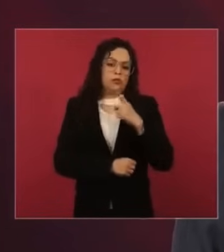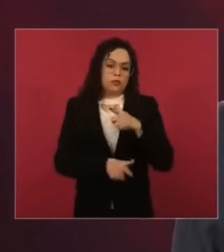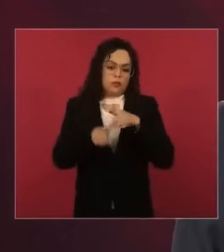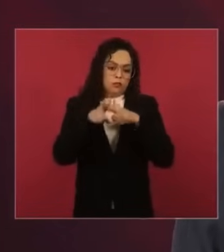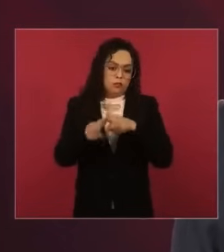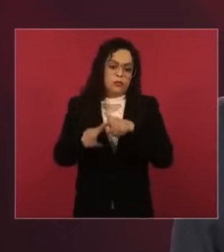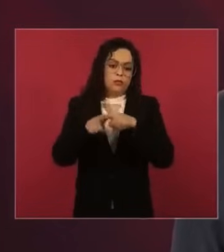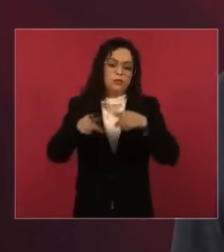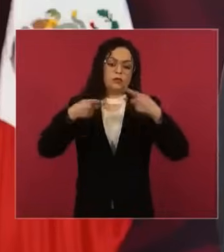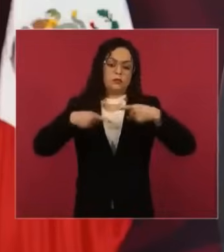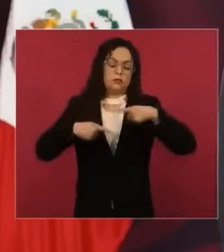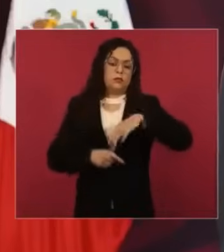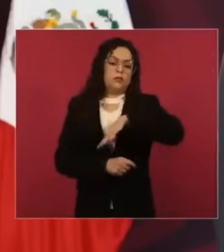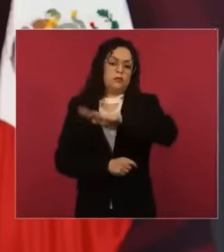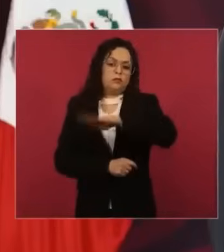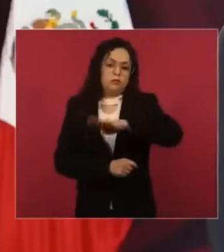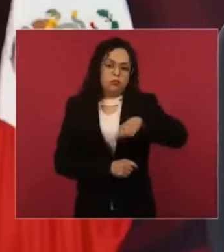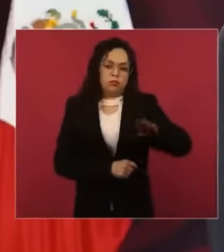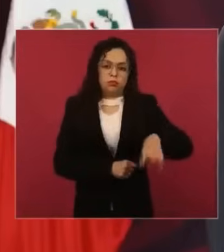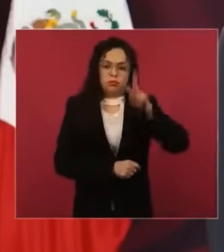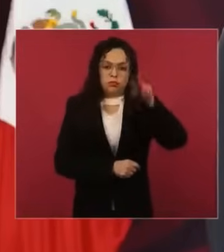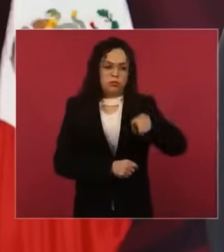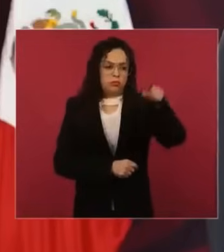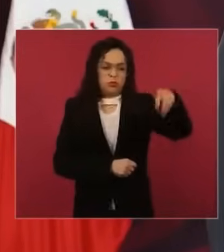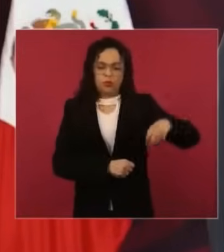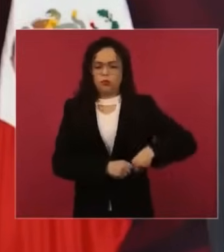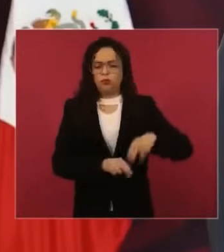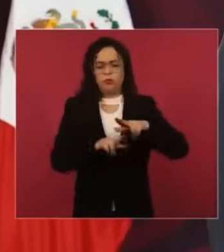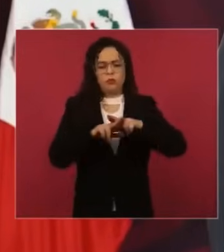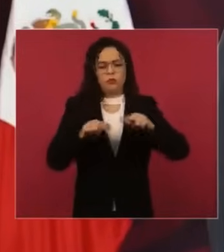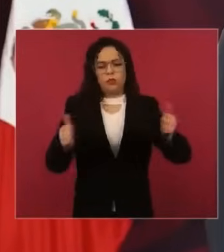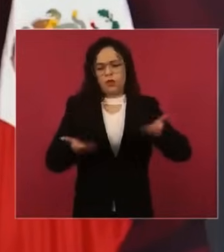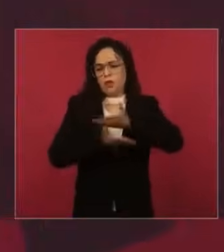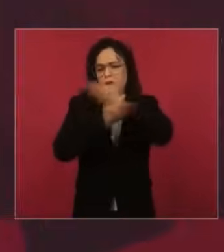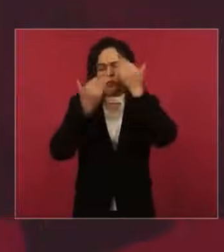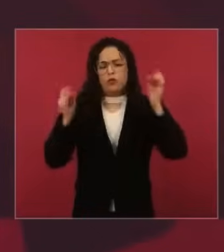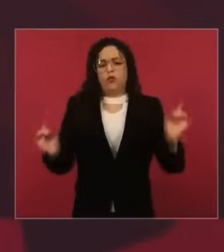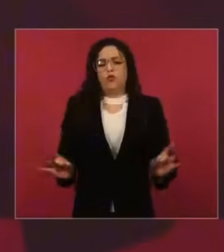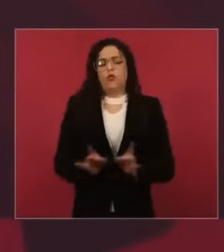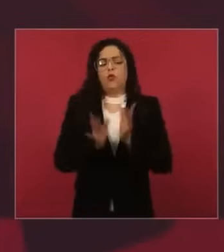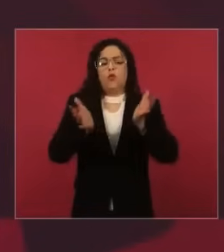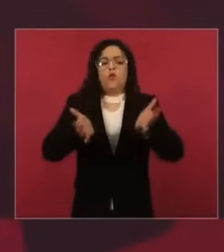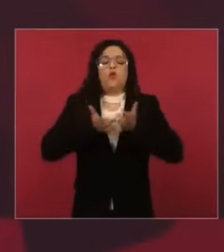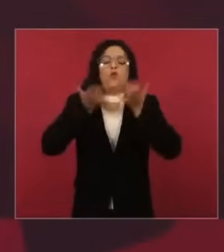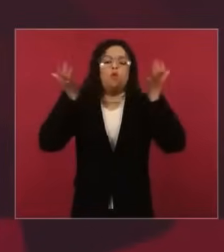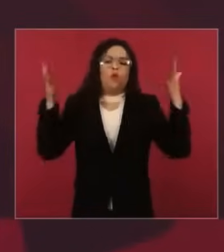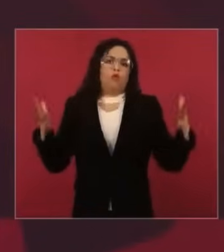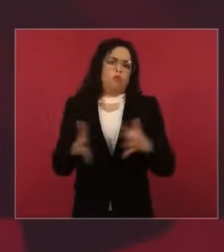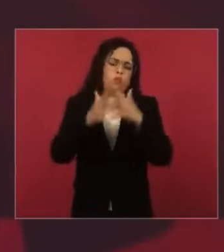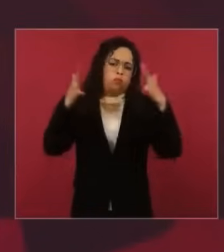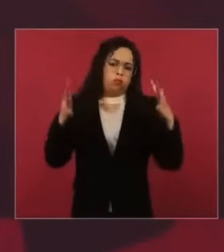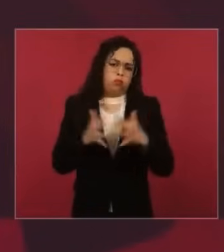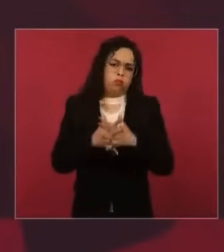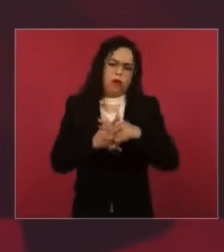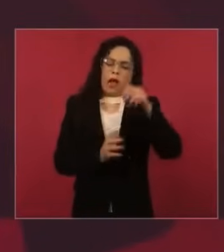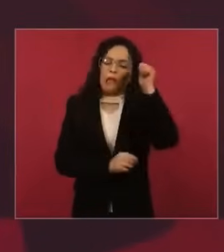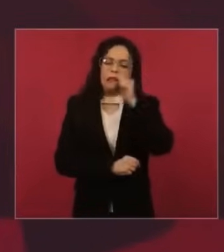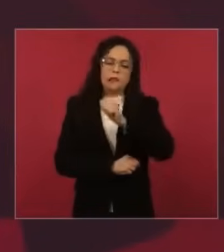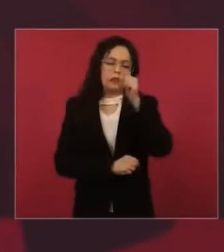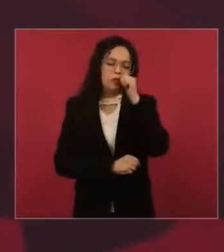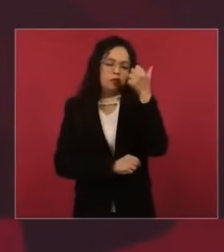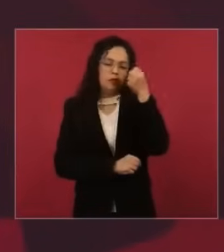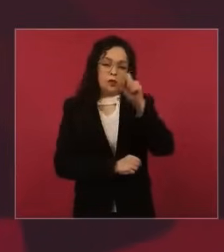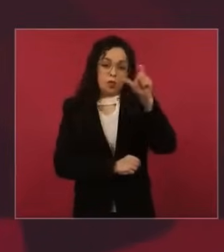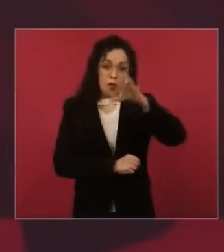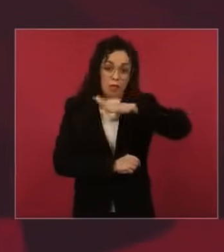a un huracán de la máxima categoría que se puede encontrar. No les dio tiempo de hacer nada a los residentes de Acapulco.